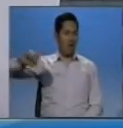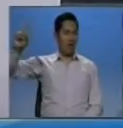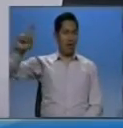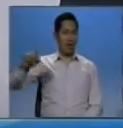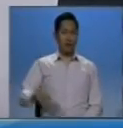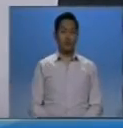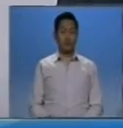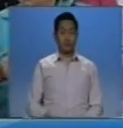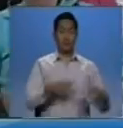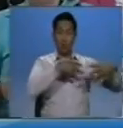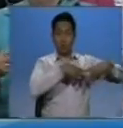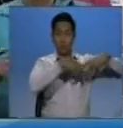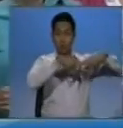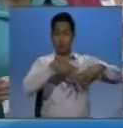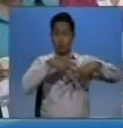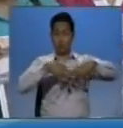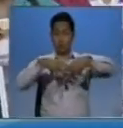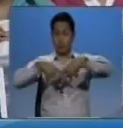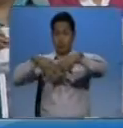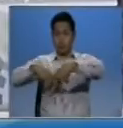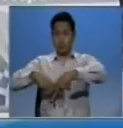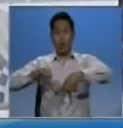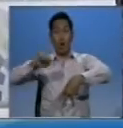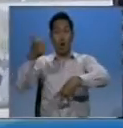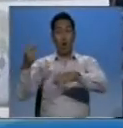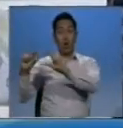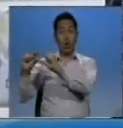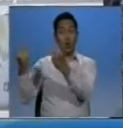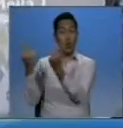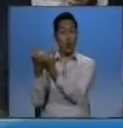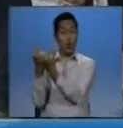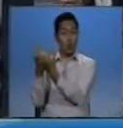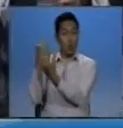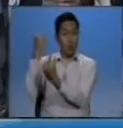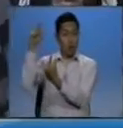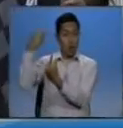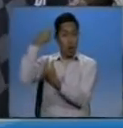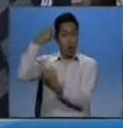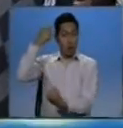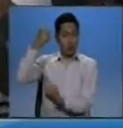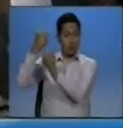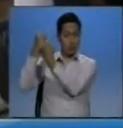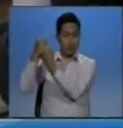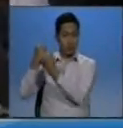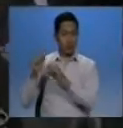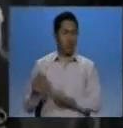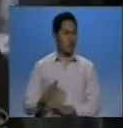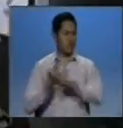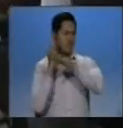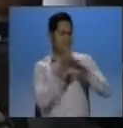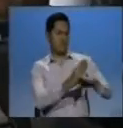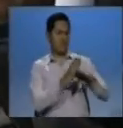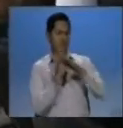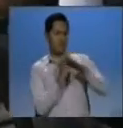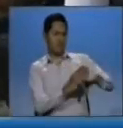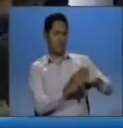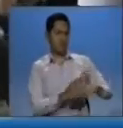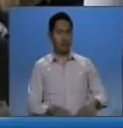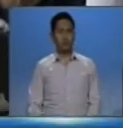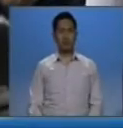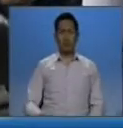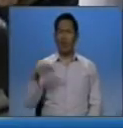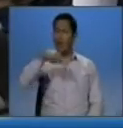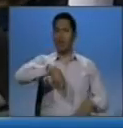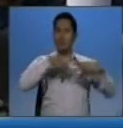En el trayecto de la caminata hacia Cutuclagua, simpatizantes del régimen rechazaron el paro. Esta marcha de la oposición es una